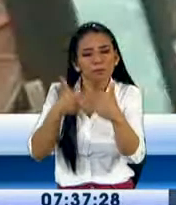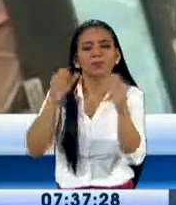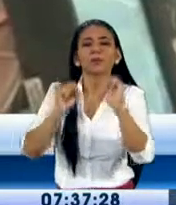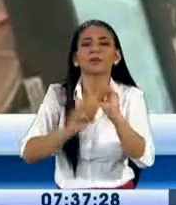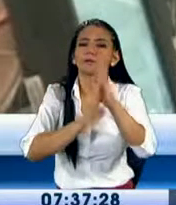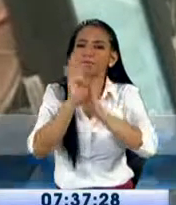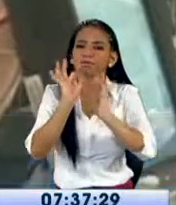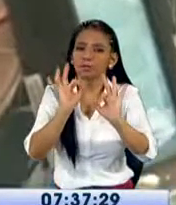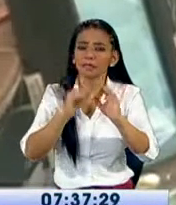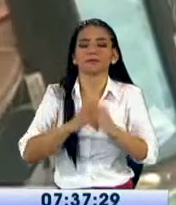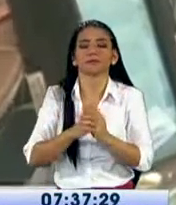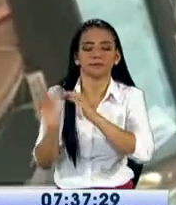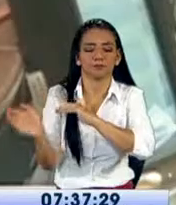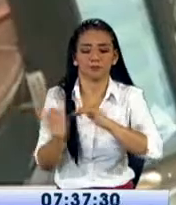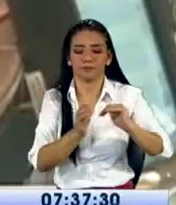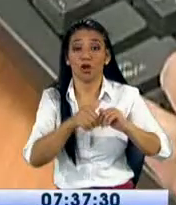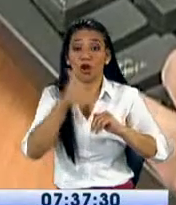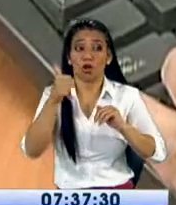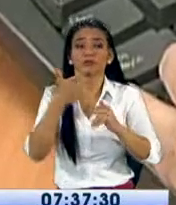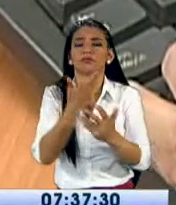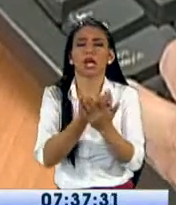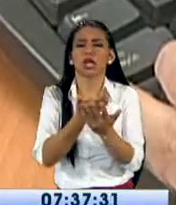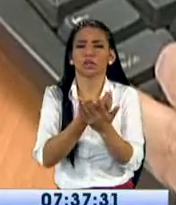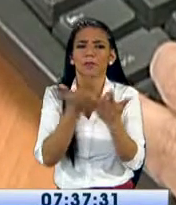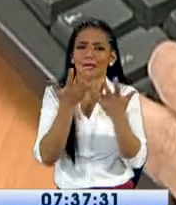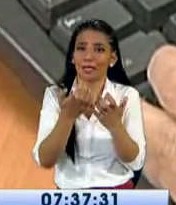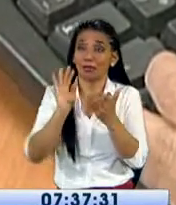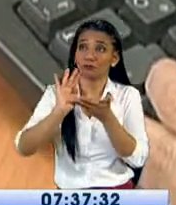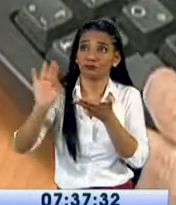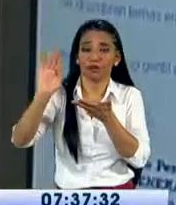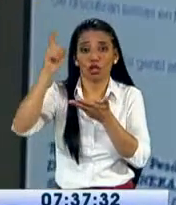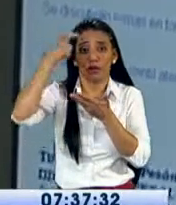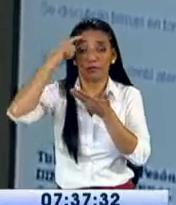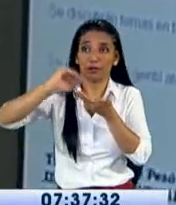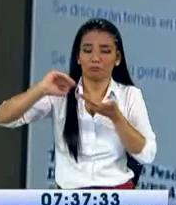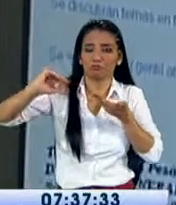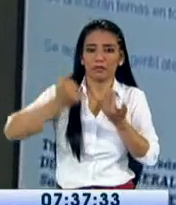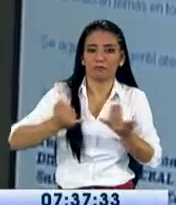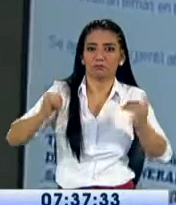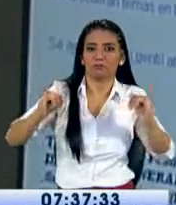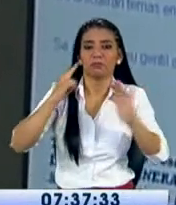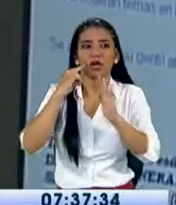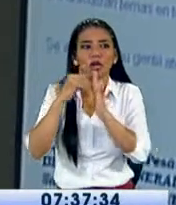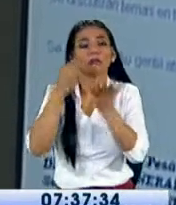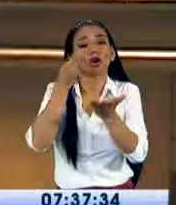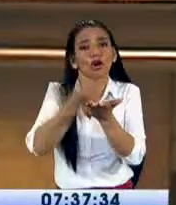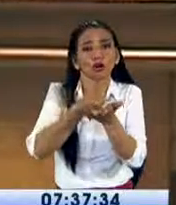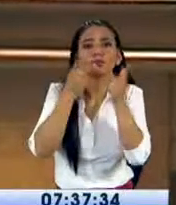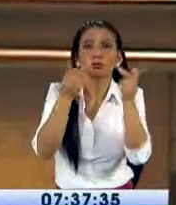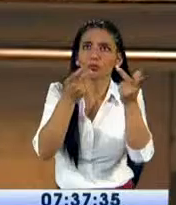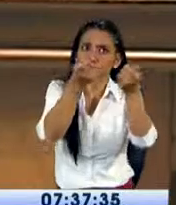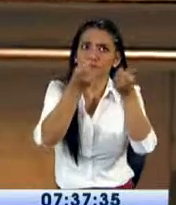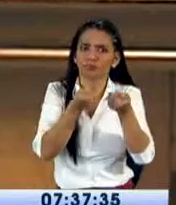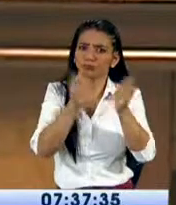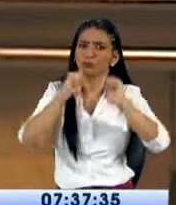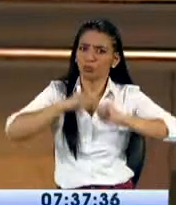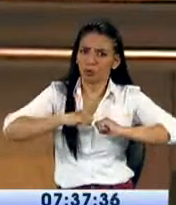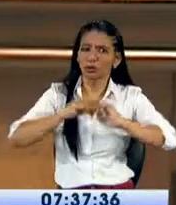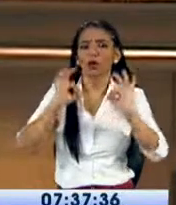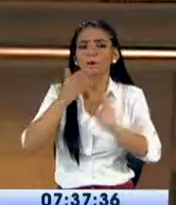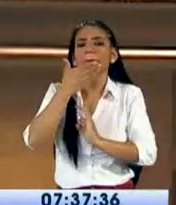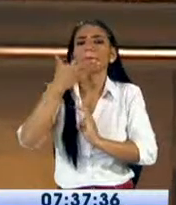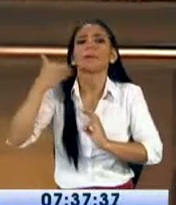otro eje es impulsar esta economía que estaría al margen del estado con participación por ejemplo en compras públicas y finalmente